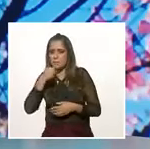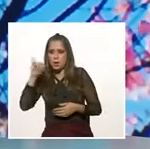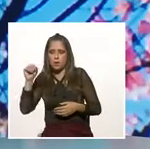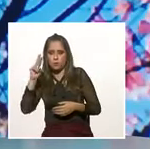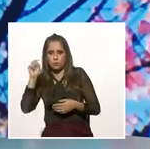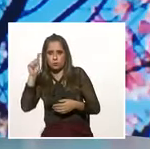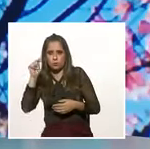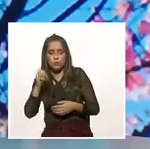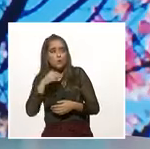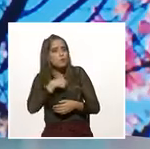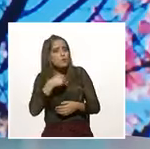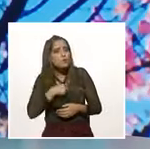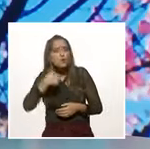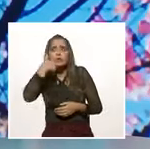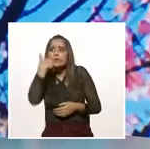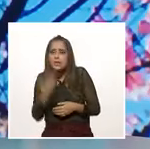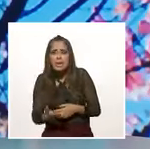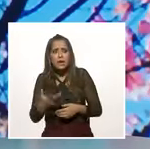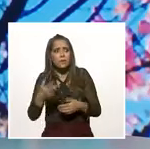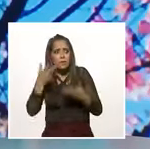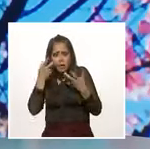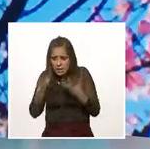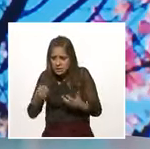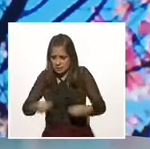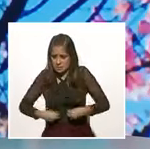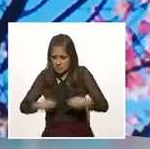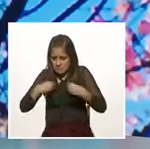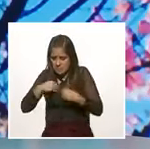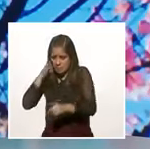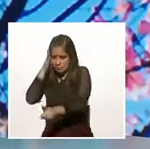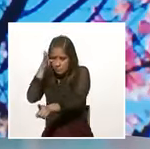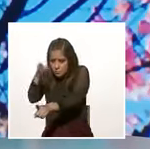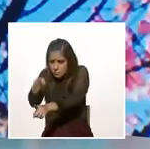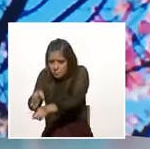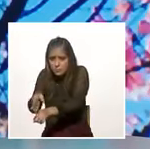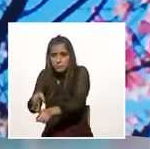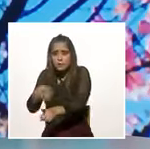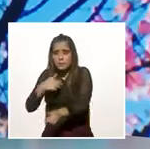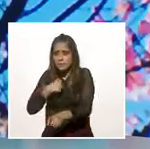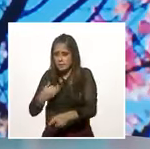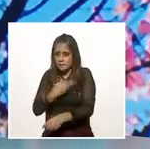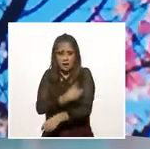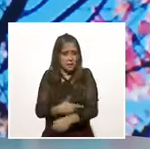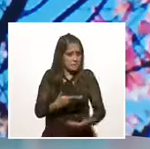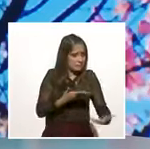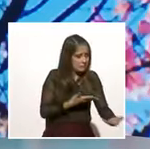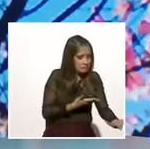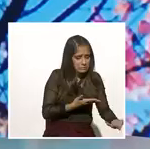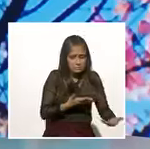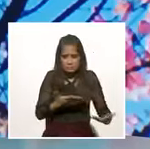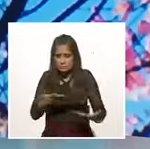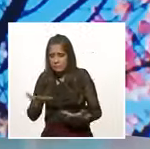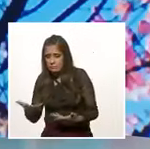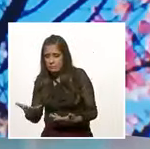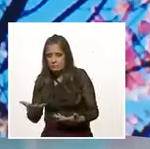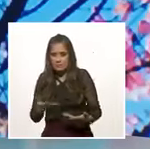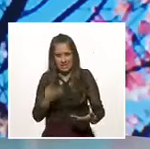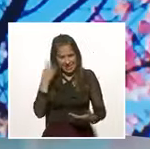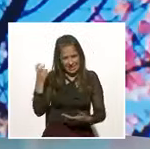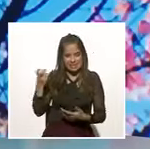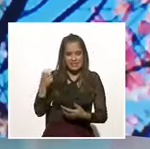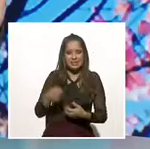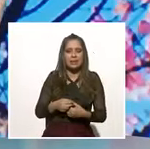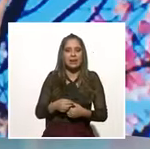dice, yo he creído toda la vida en esto, a una costa de mi familia. Esa escena que pusimos al final de la cápsula cuando